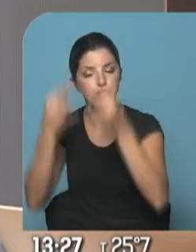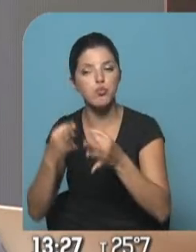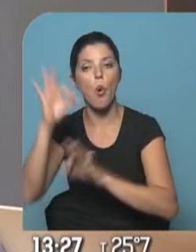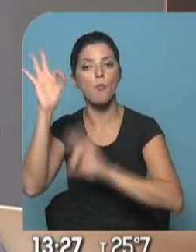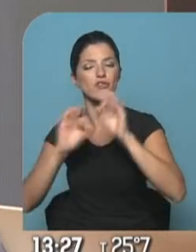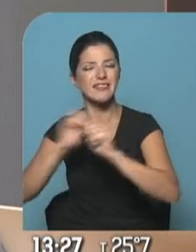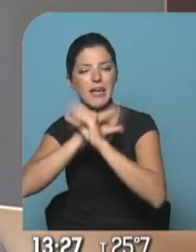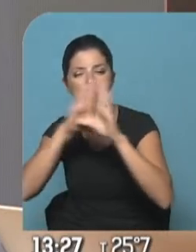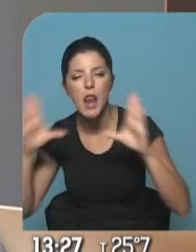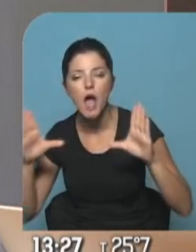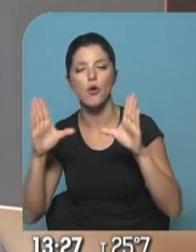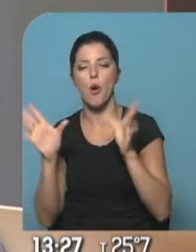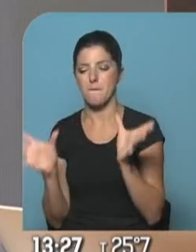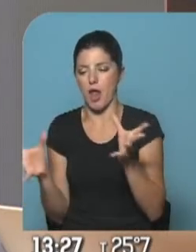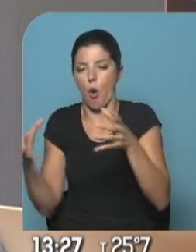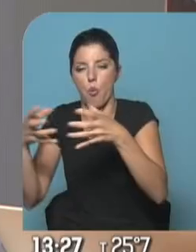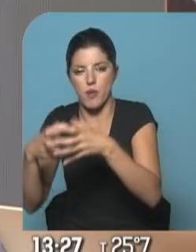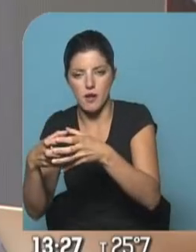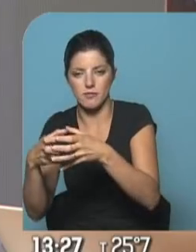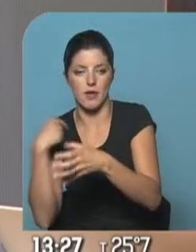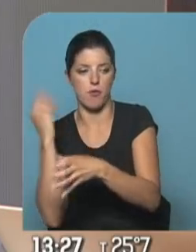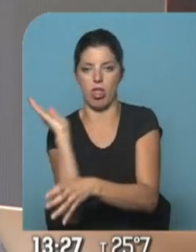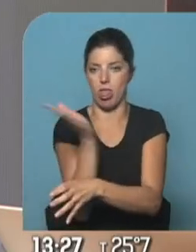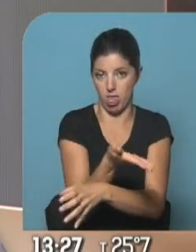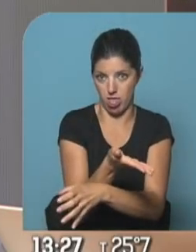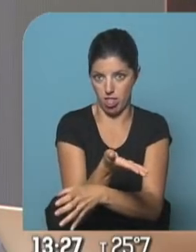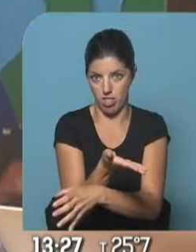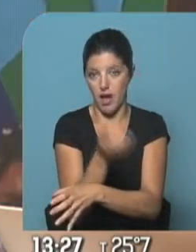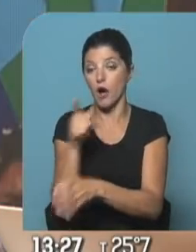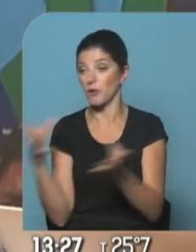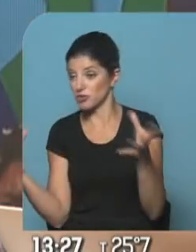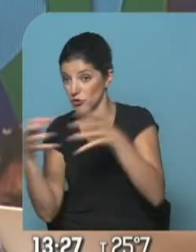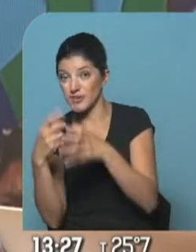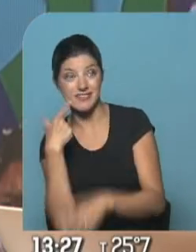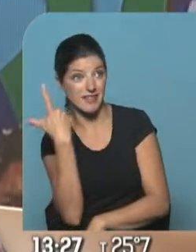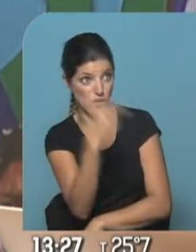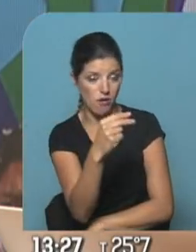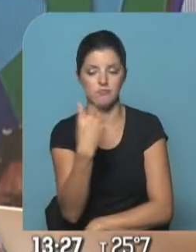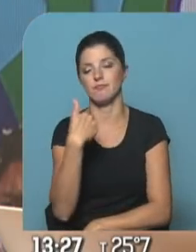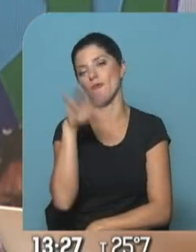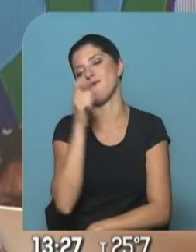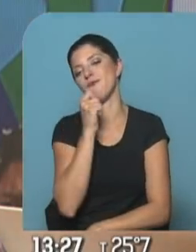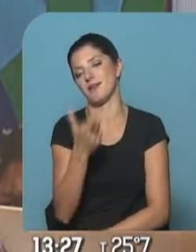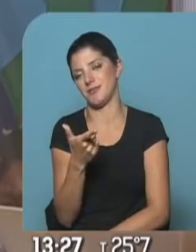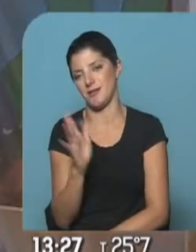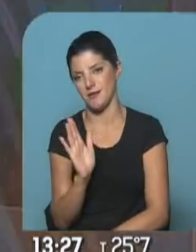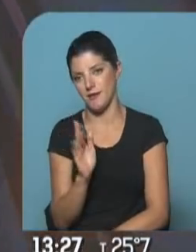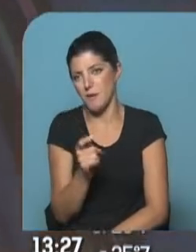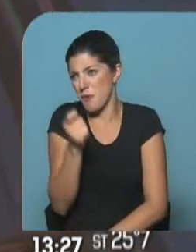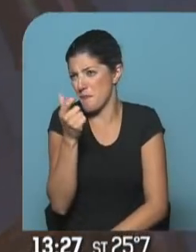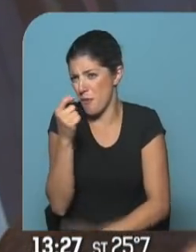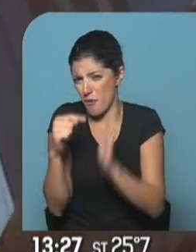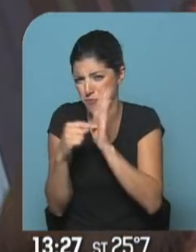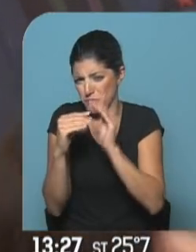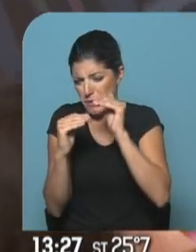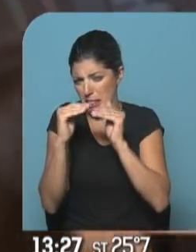proyecto que los unifique, pero cuando se juntan contra Evo Morales para decirle que no, eso es más fácil. Lo que pasa y le ganó por muy poquito. Es verdad,